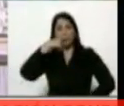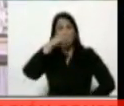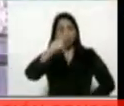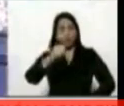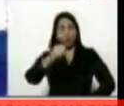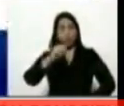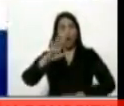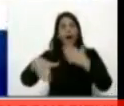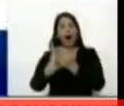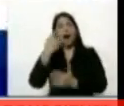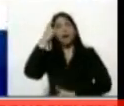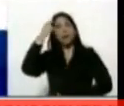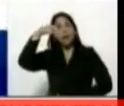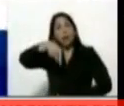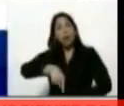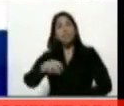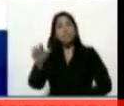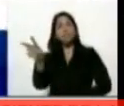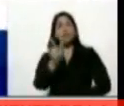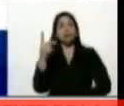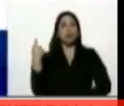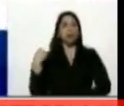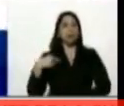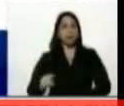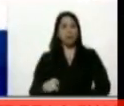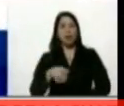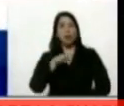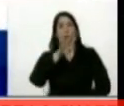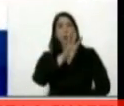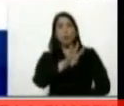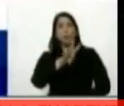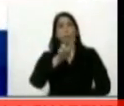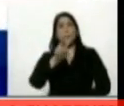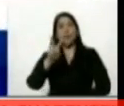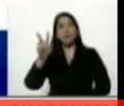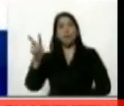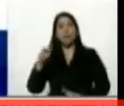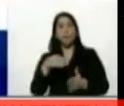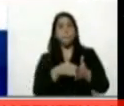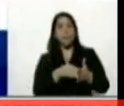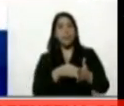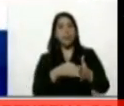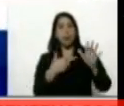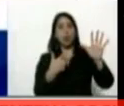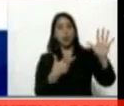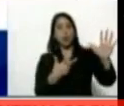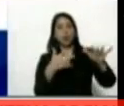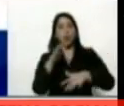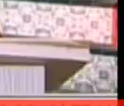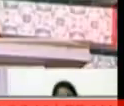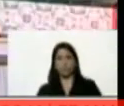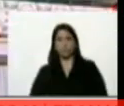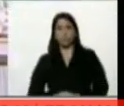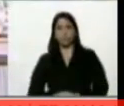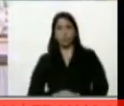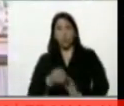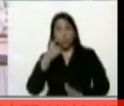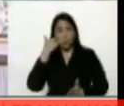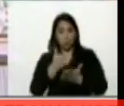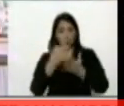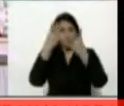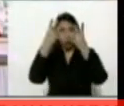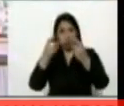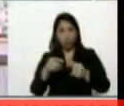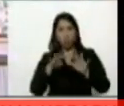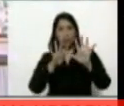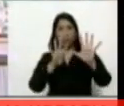en Venezuela. ¿Okay? Es bueno que la gente entienda que la revolución es una sola, los hilos son los mismos, la manera de accionar está allí, simplemente